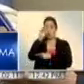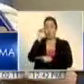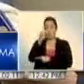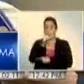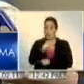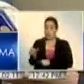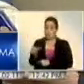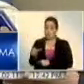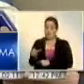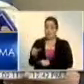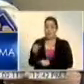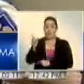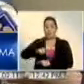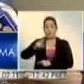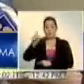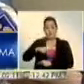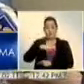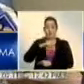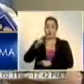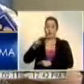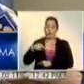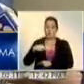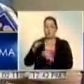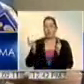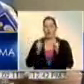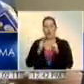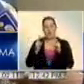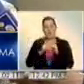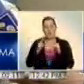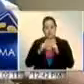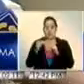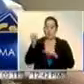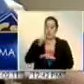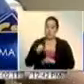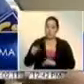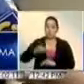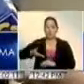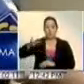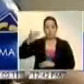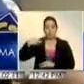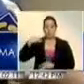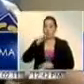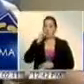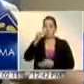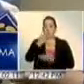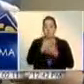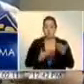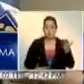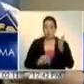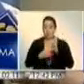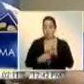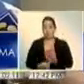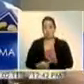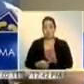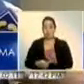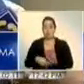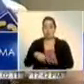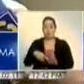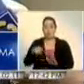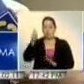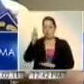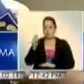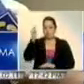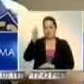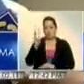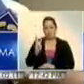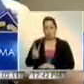semana pasada como correspondía, nosotros hubiéramos conocido desde la semana pasada el informe que ha presentado el diputado Walter Gavidia, y